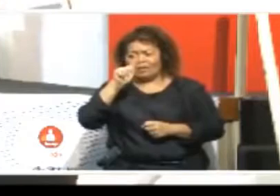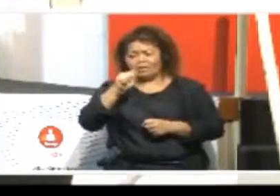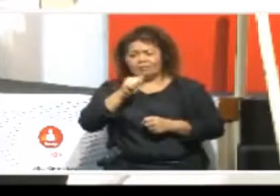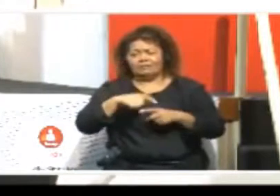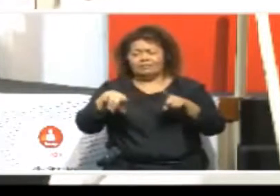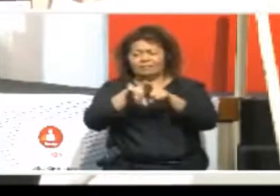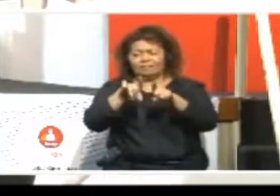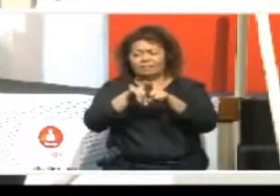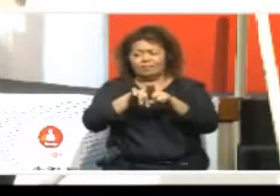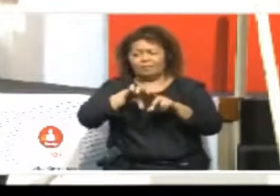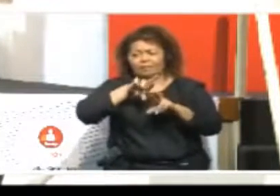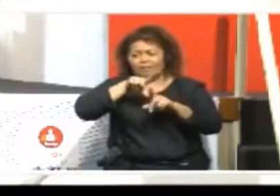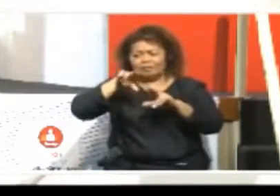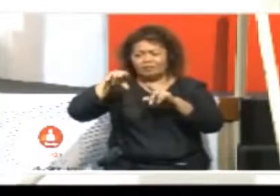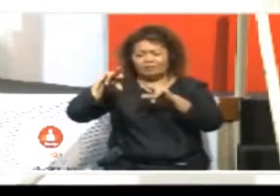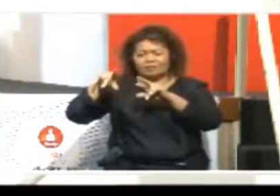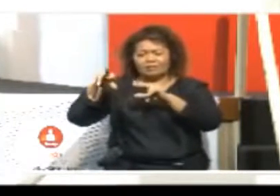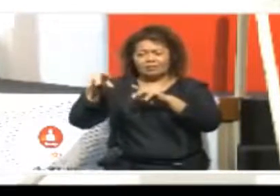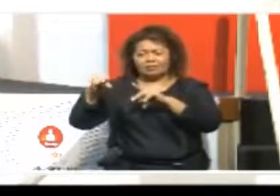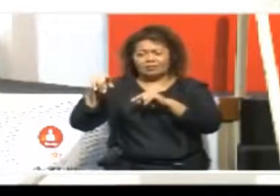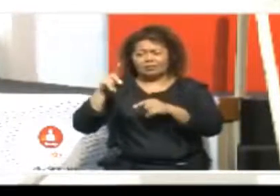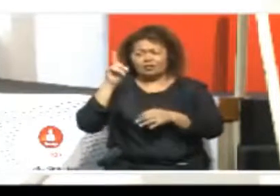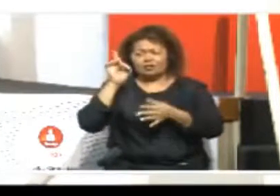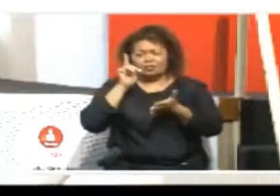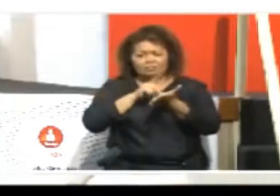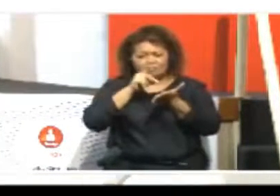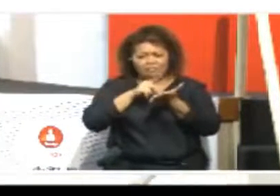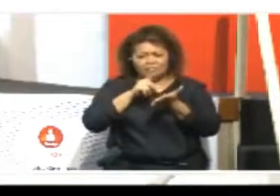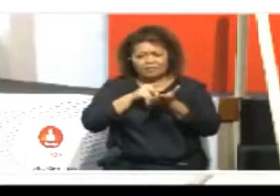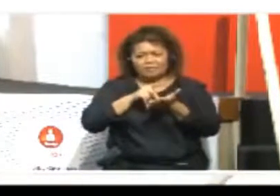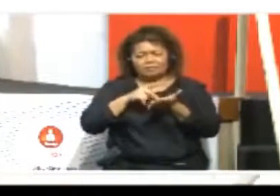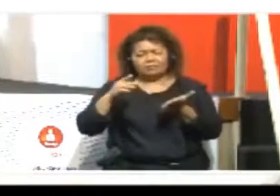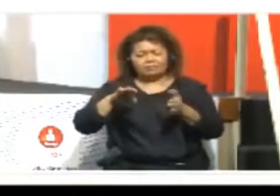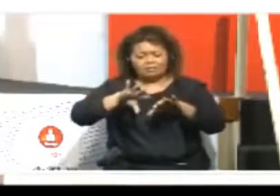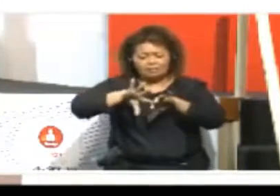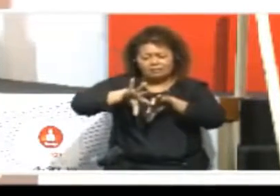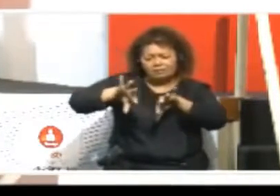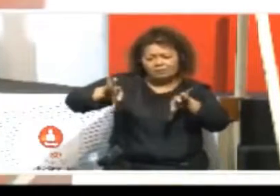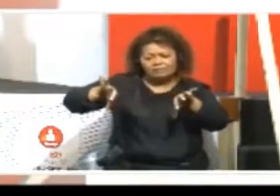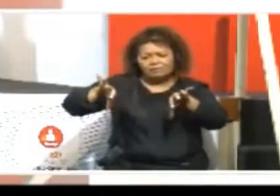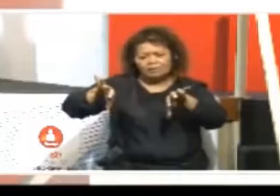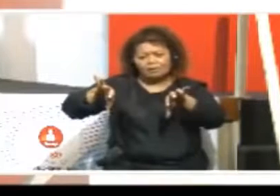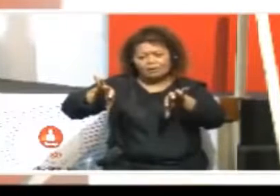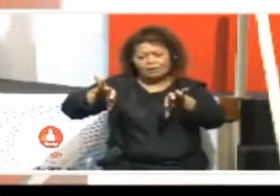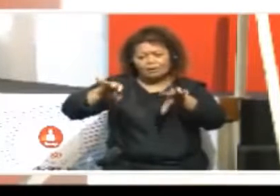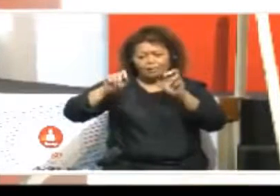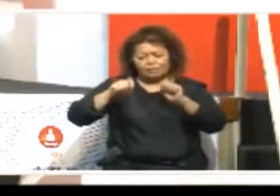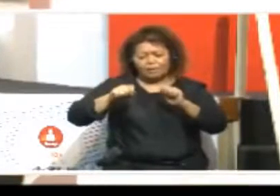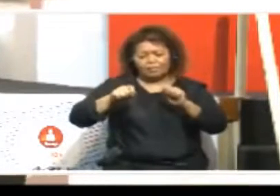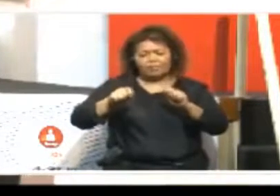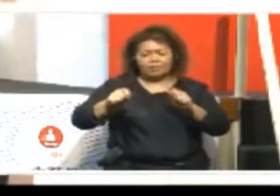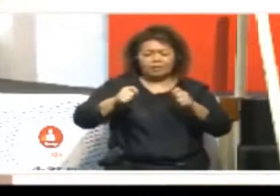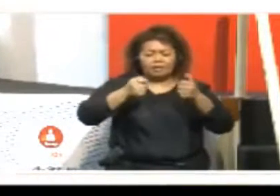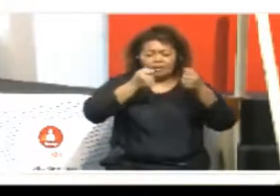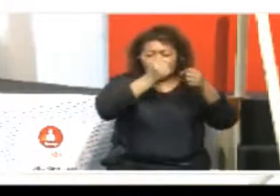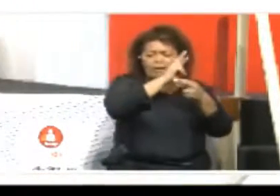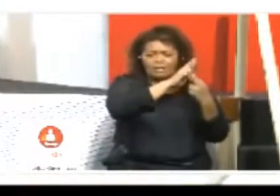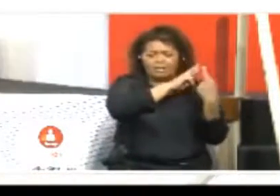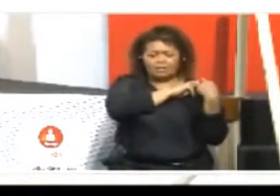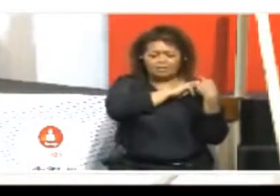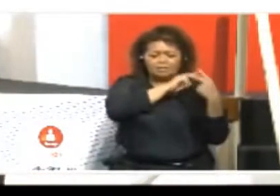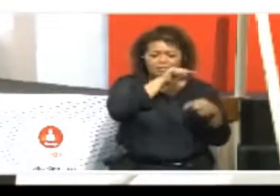para darle más responsabilidad a los gobiernos municipales. Ahora los gobiernos municipales están a cargo de la planeación,